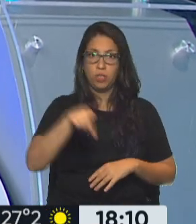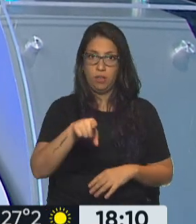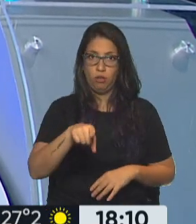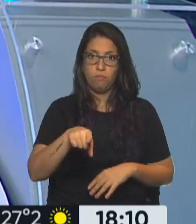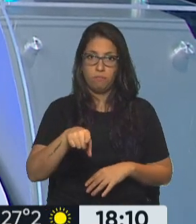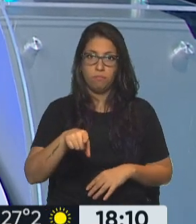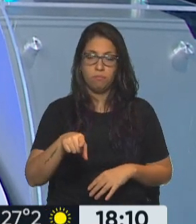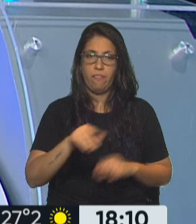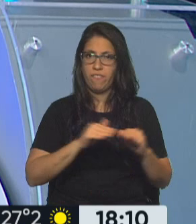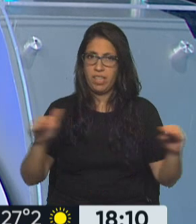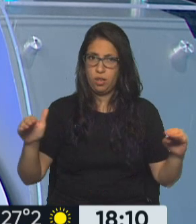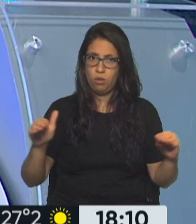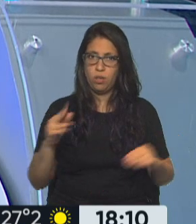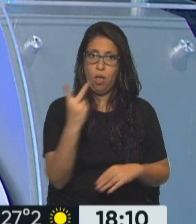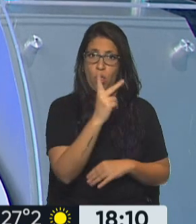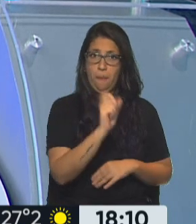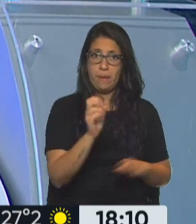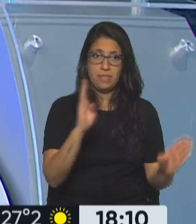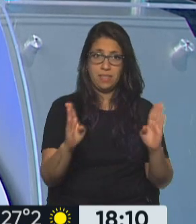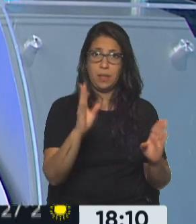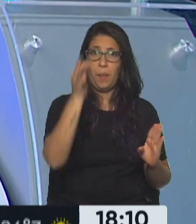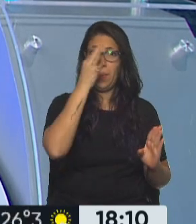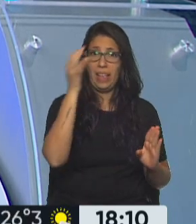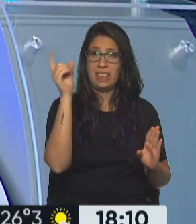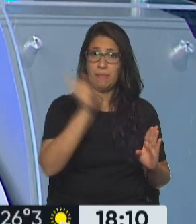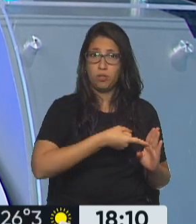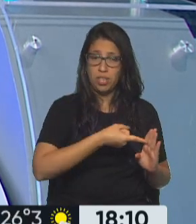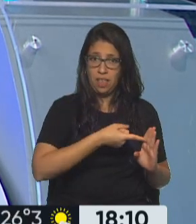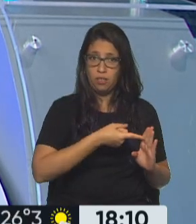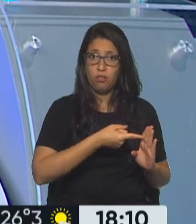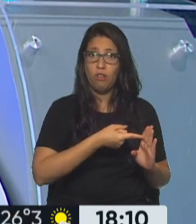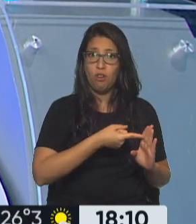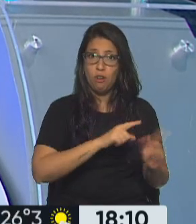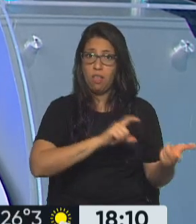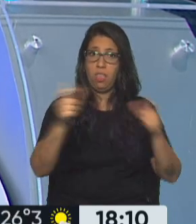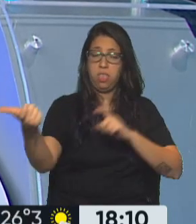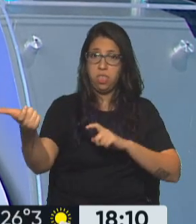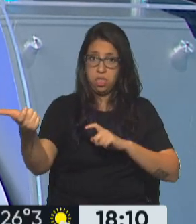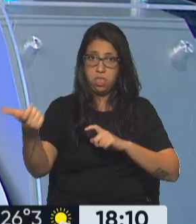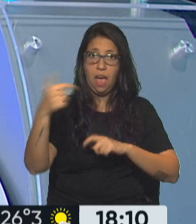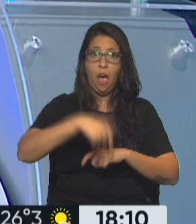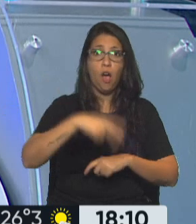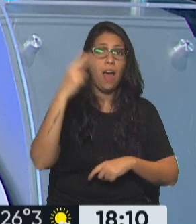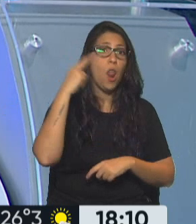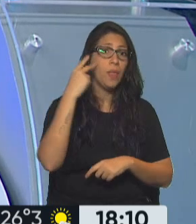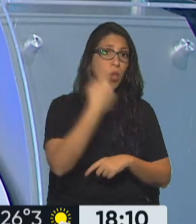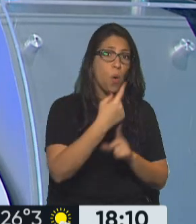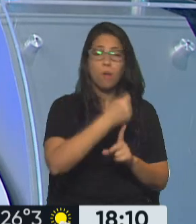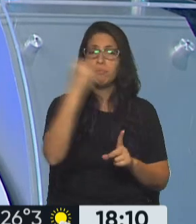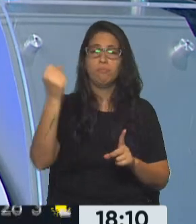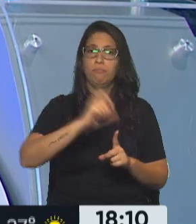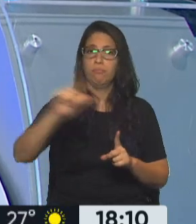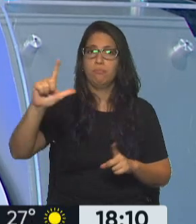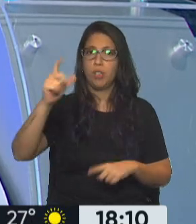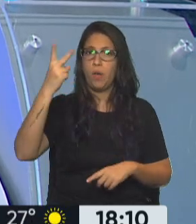lo que va, en los últimos dos meses un aumento de 20 puntos. 78 pasó a 81, 81 a 91, ahora el 97%. En con esto